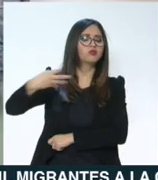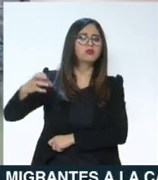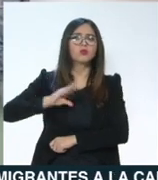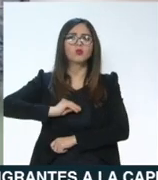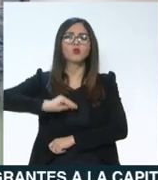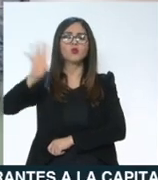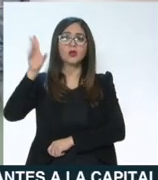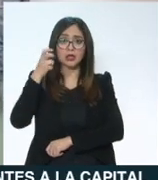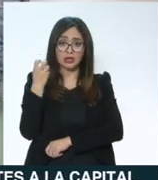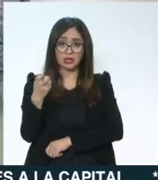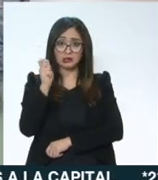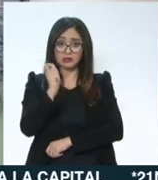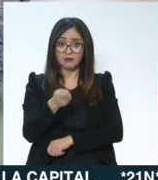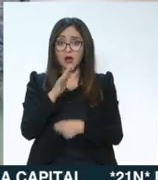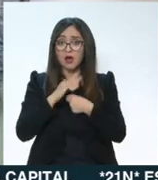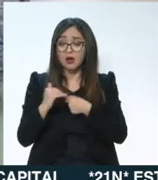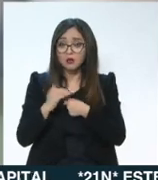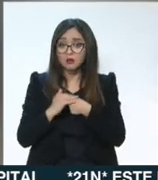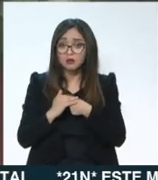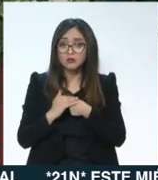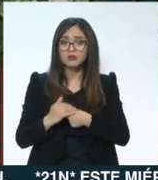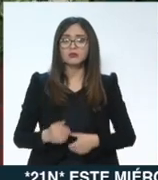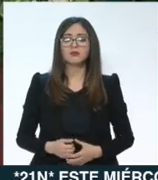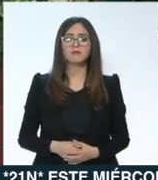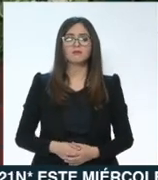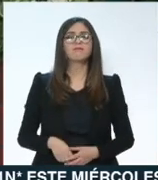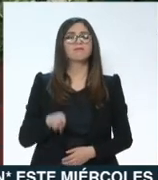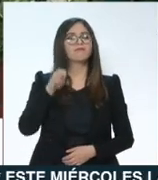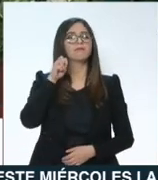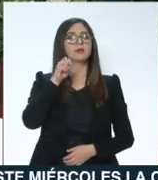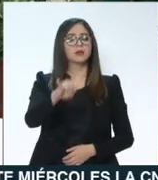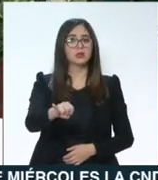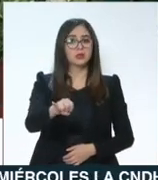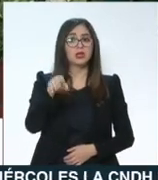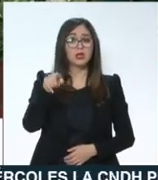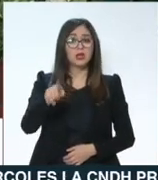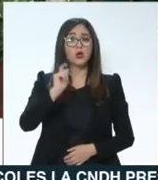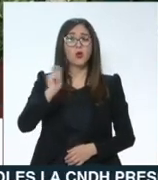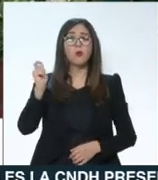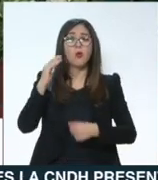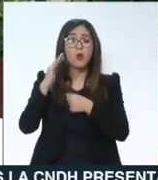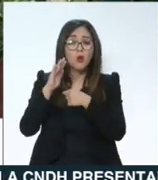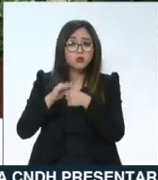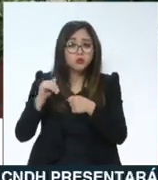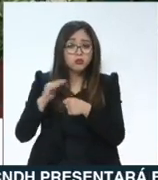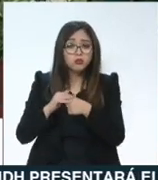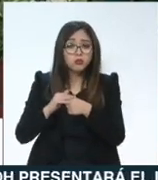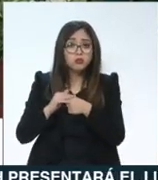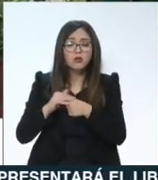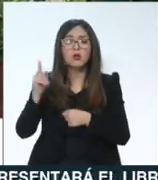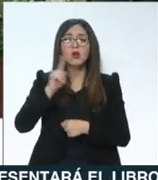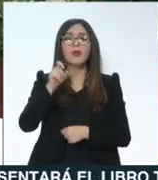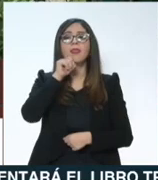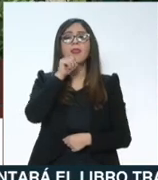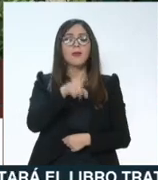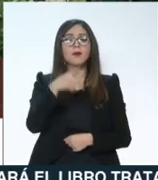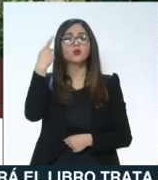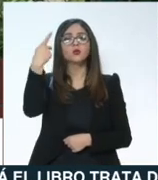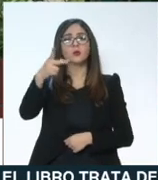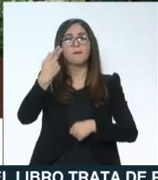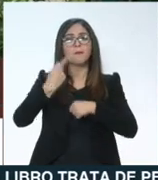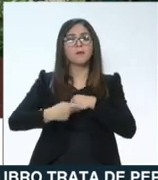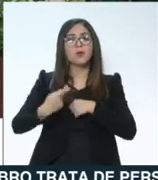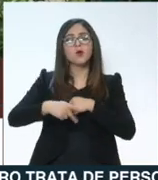acoso? Sí, por supuesto, y no solamente me atrevería a decir que es un tipo de acoso. Nos podemos estar o se pueden estar arriesgando a